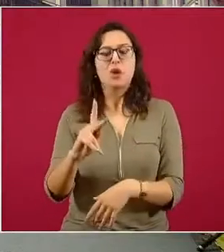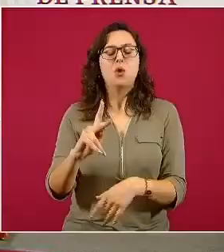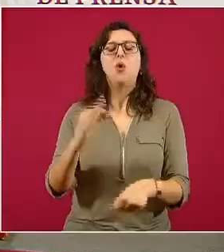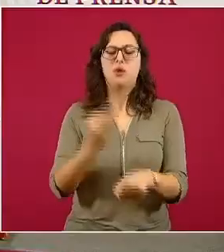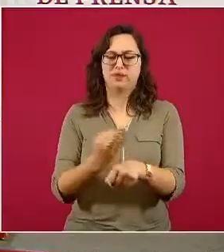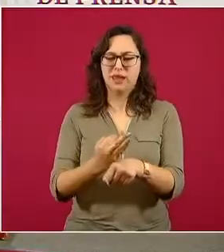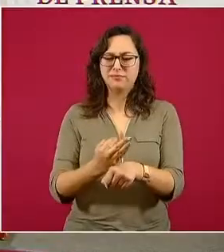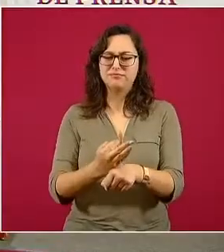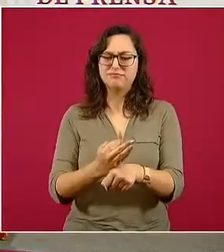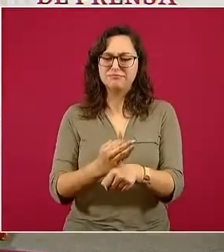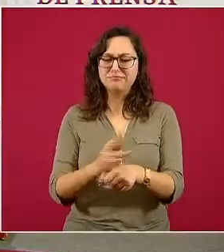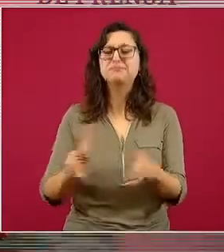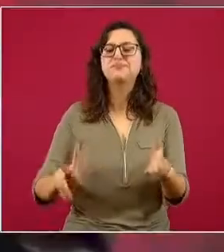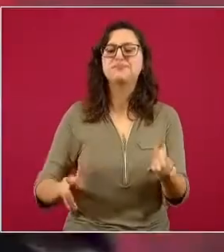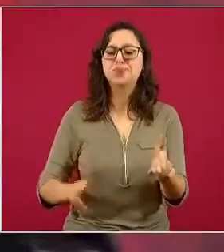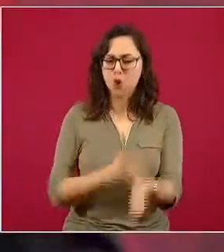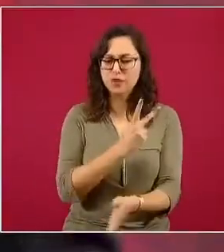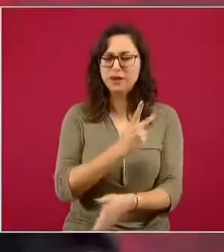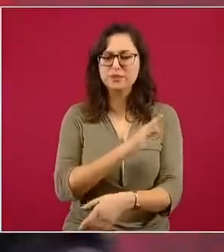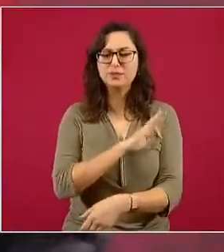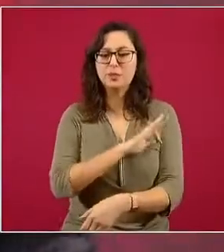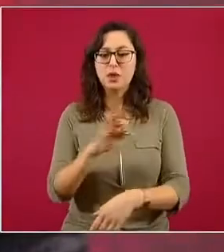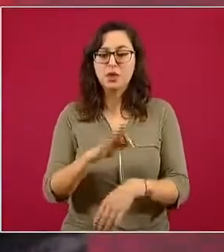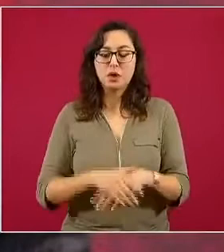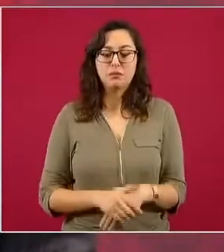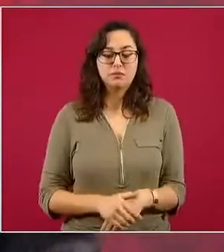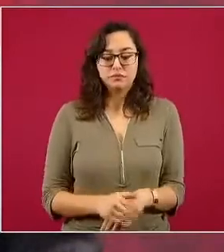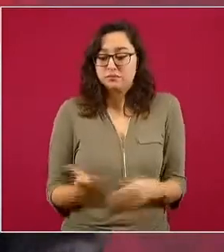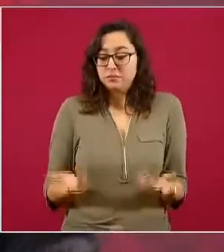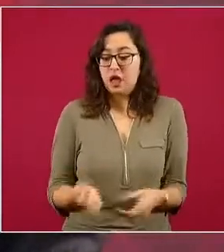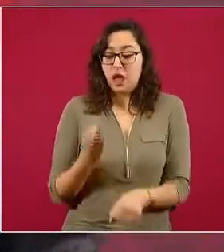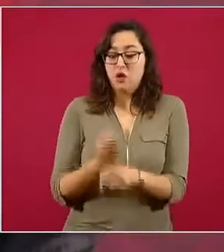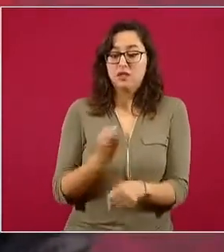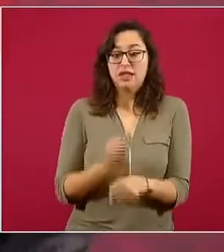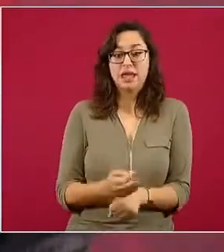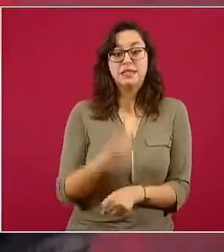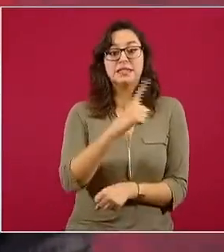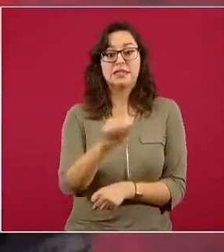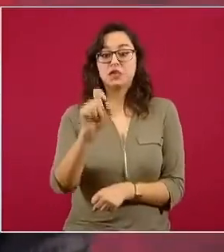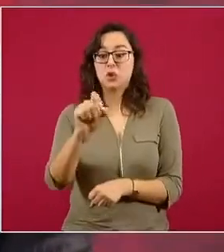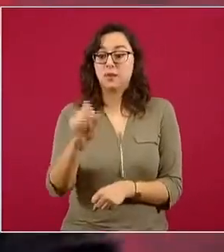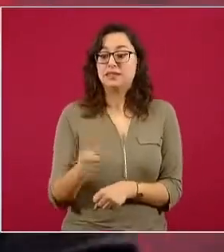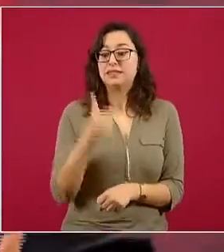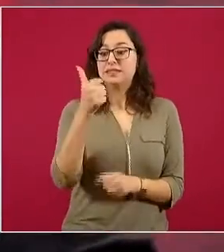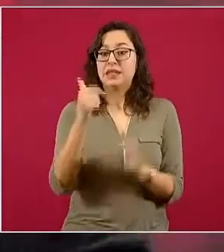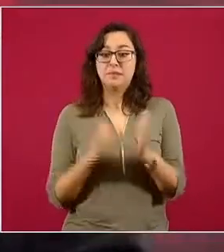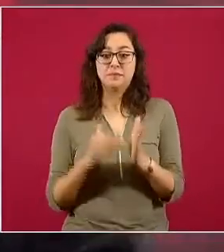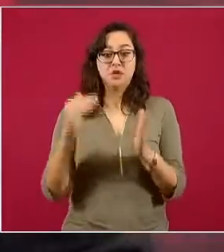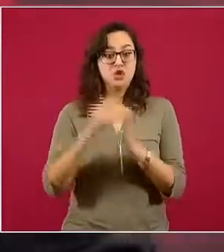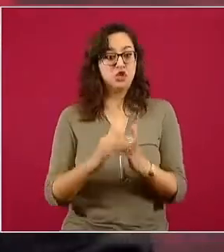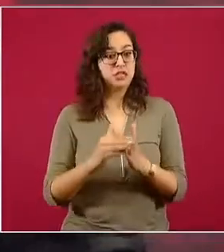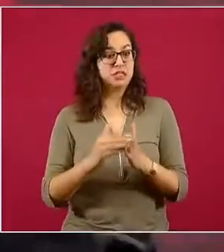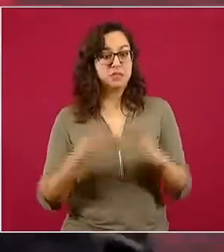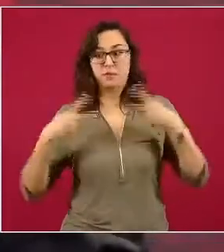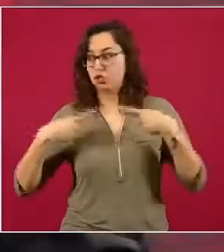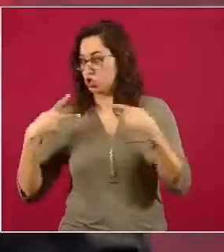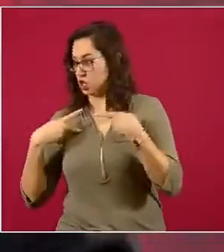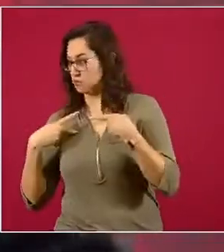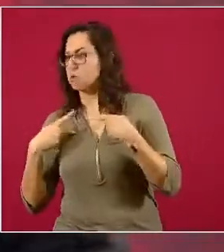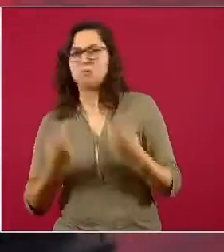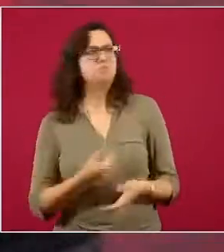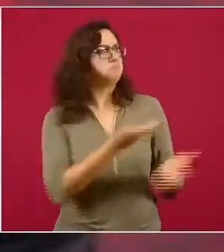se ponen súbitamente 126 millones de personas y amanecemos el 1 de enero con 126 millones de